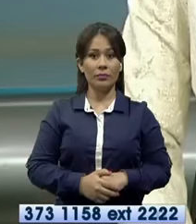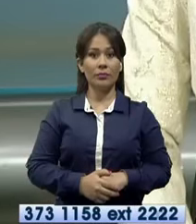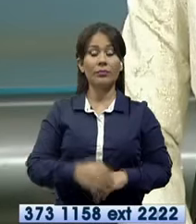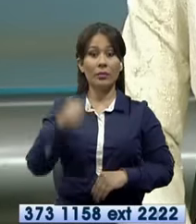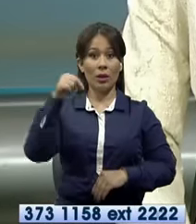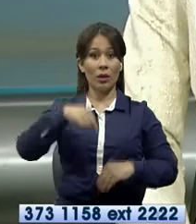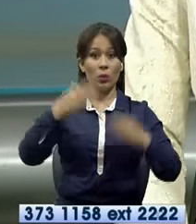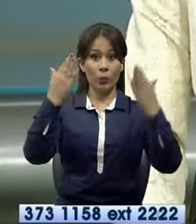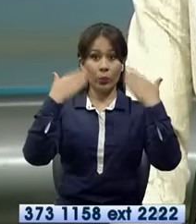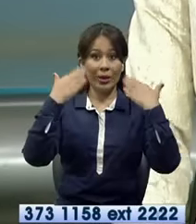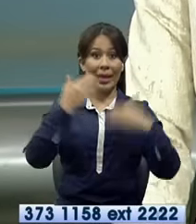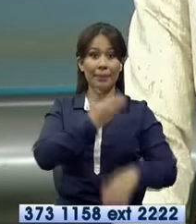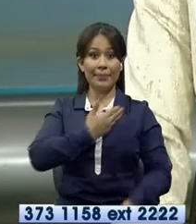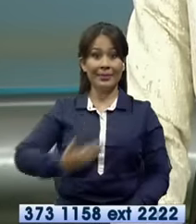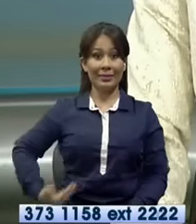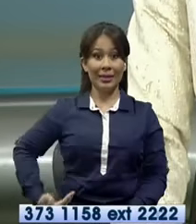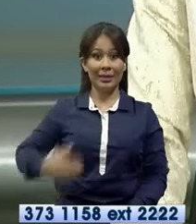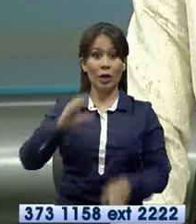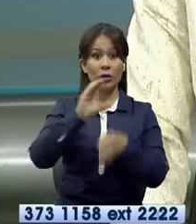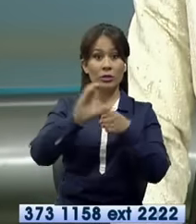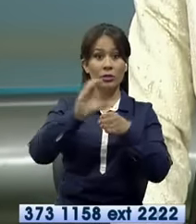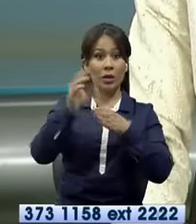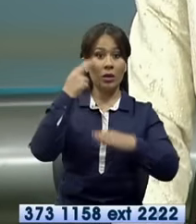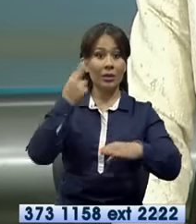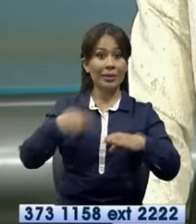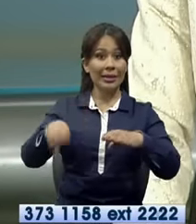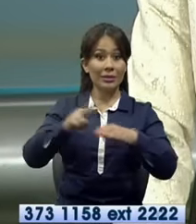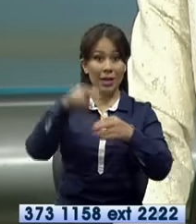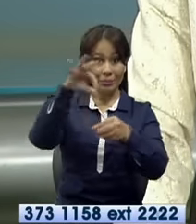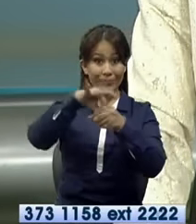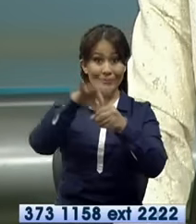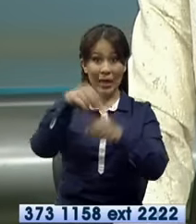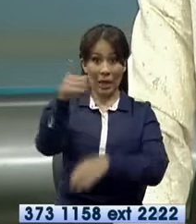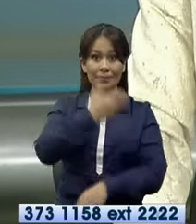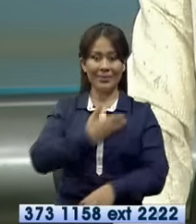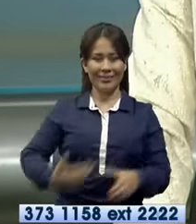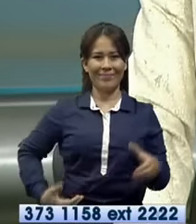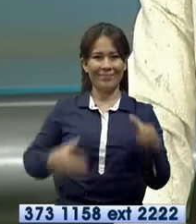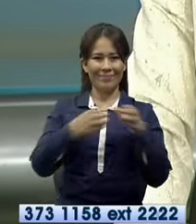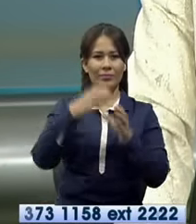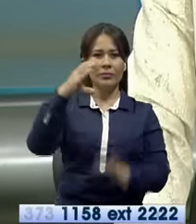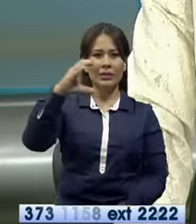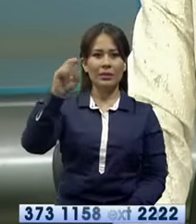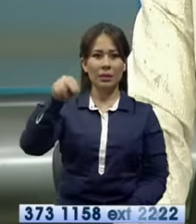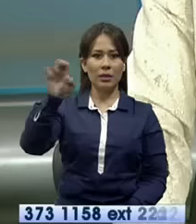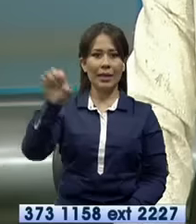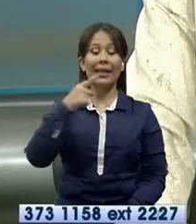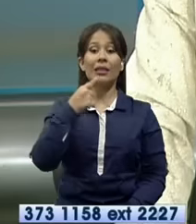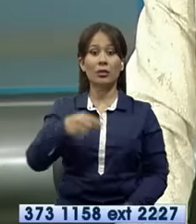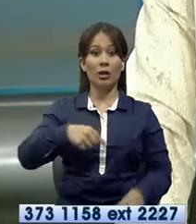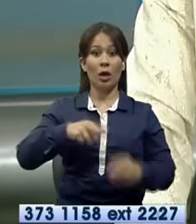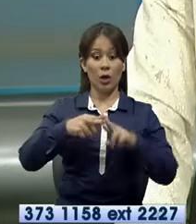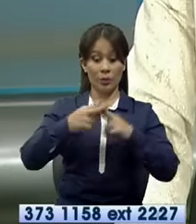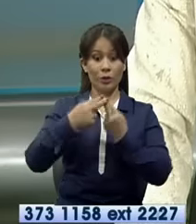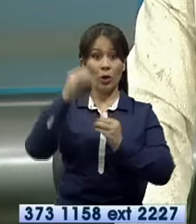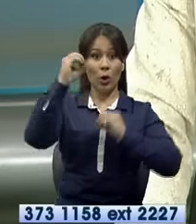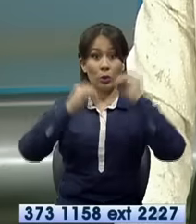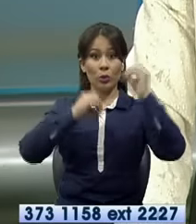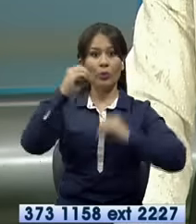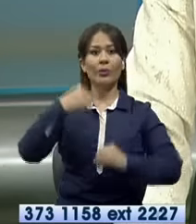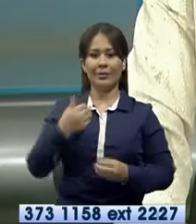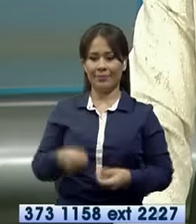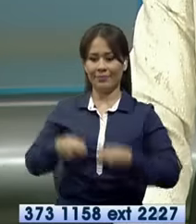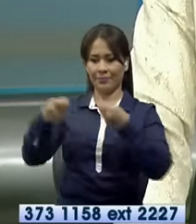En Guayaquil, el presidente del Consejo Nacional Electoral, Juan Pablo Pozo, informó que a inicios de octubre se presentará el padrón electoral que tendría